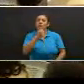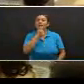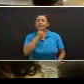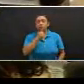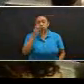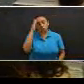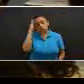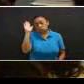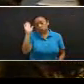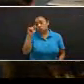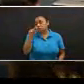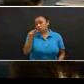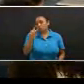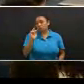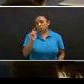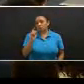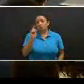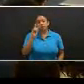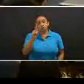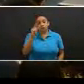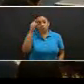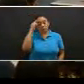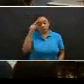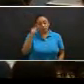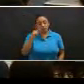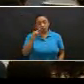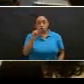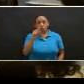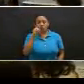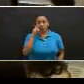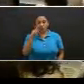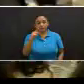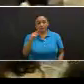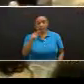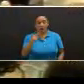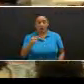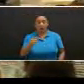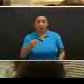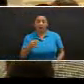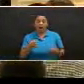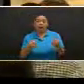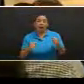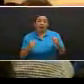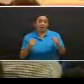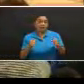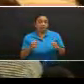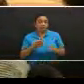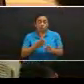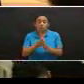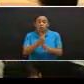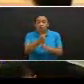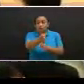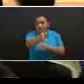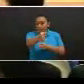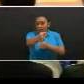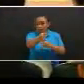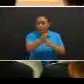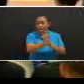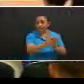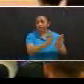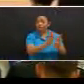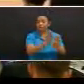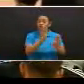Yo no sé si a usted, pero si usted un día me mira haciendo una fila en un supermercado, en un banco, por favor no se ponga atrás